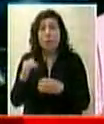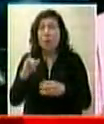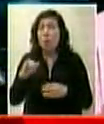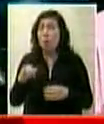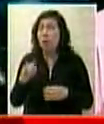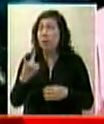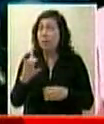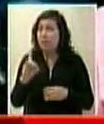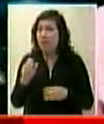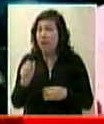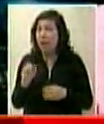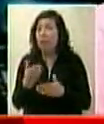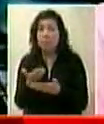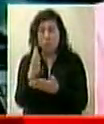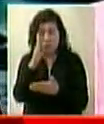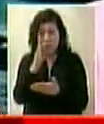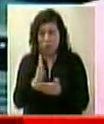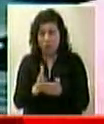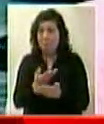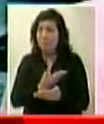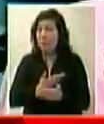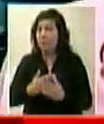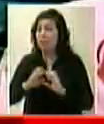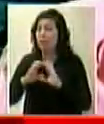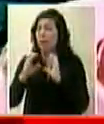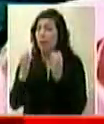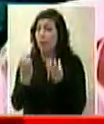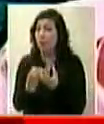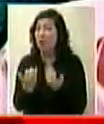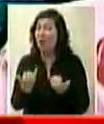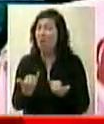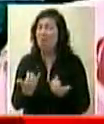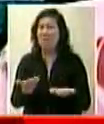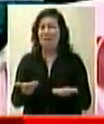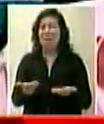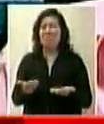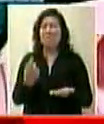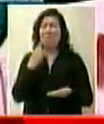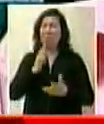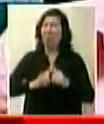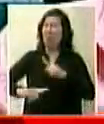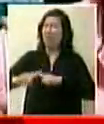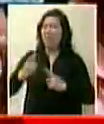Díaz Dios, que presenta su documento felicitando al presidente del Congreso, y ahora sale pues con un doble discurso.